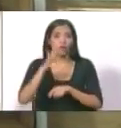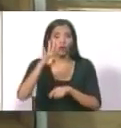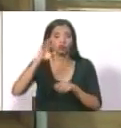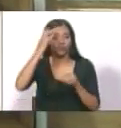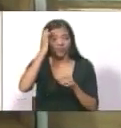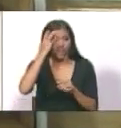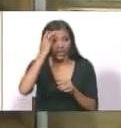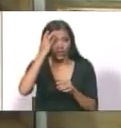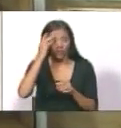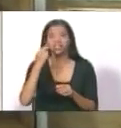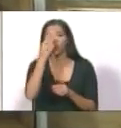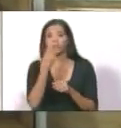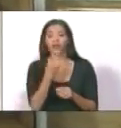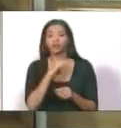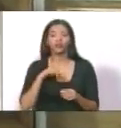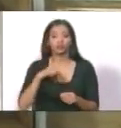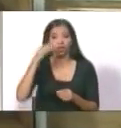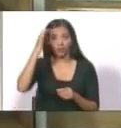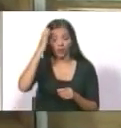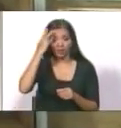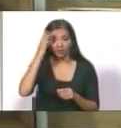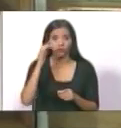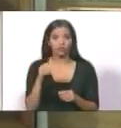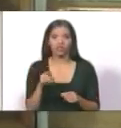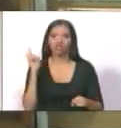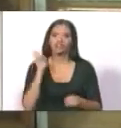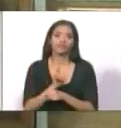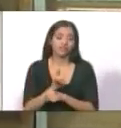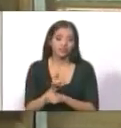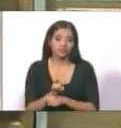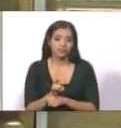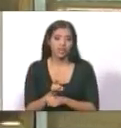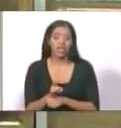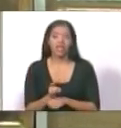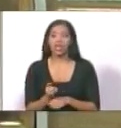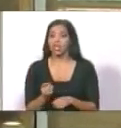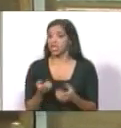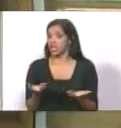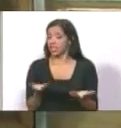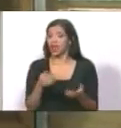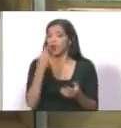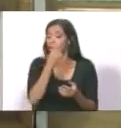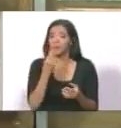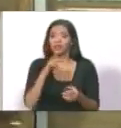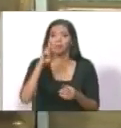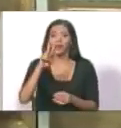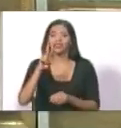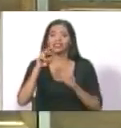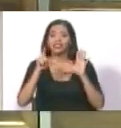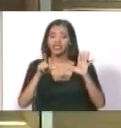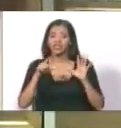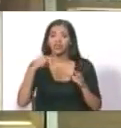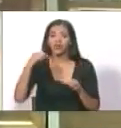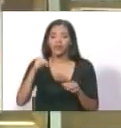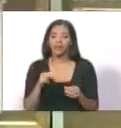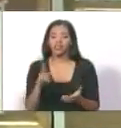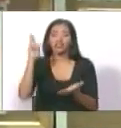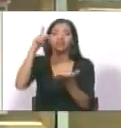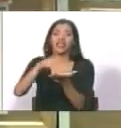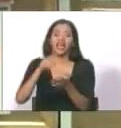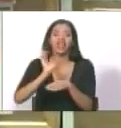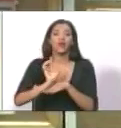Estaba comprometido con nosotros el 4 de febrero, no salió. Estaba comprometido el 27 de noviembre y apareció en